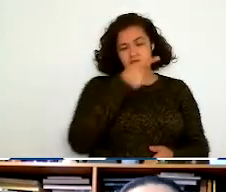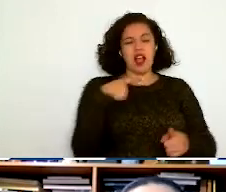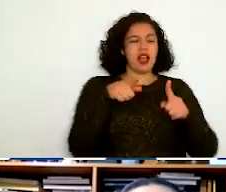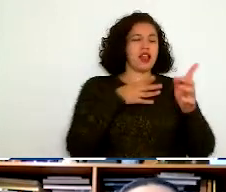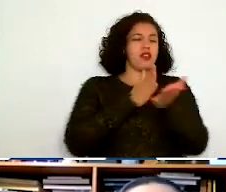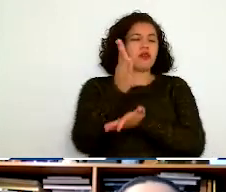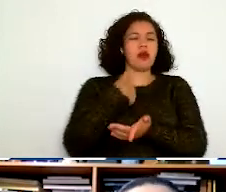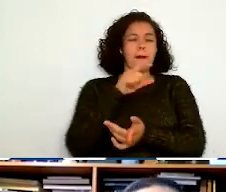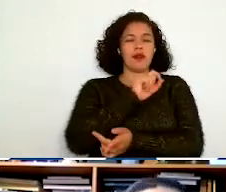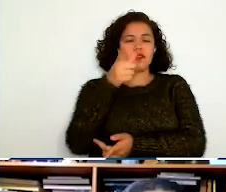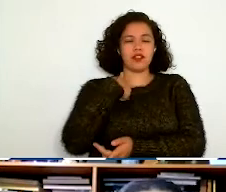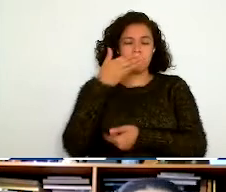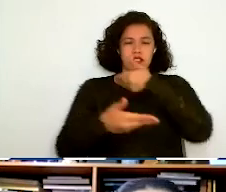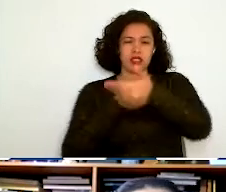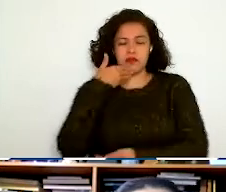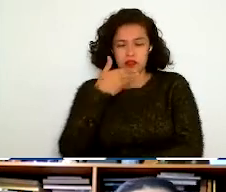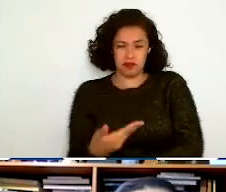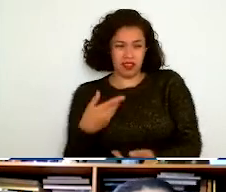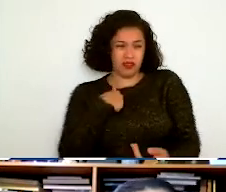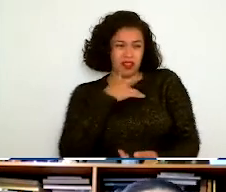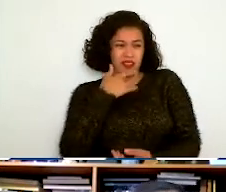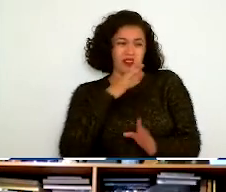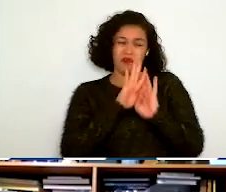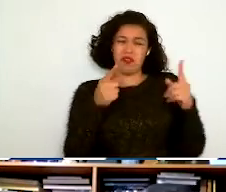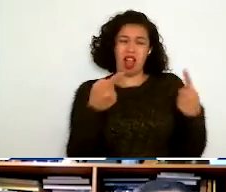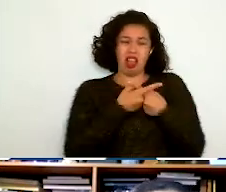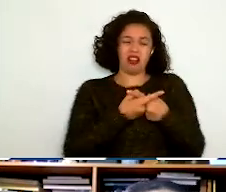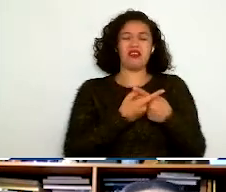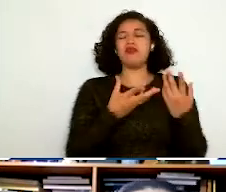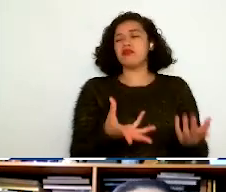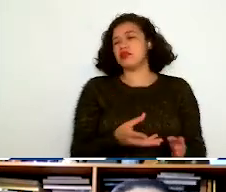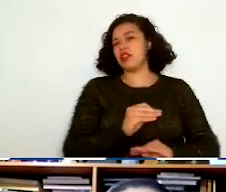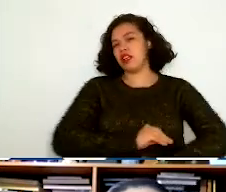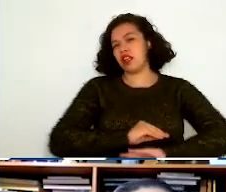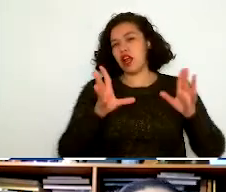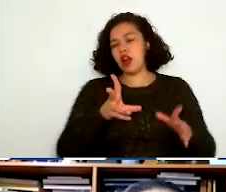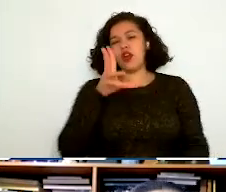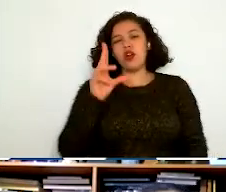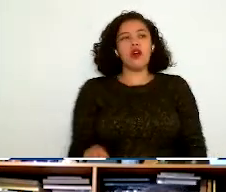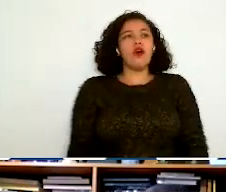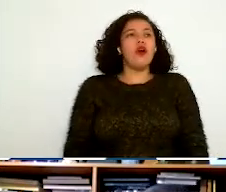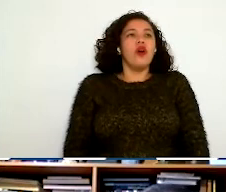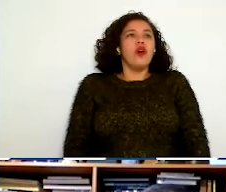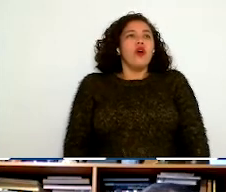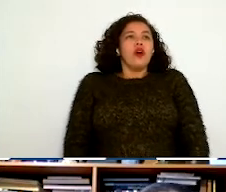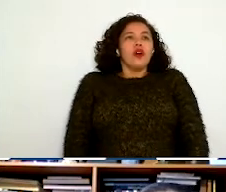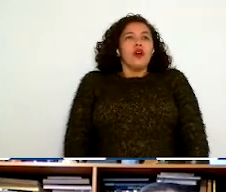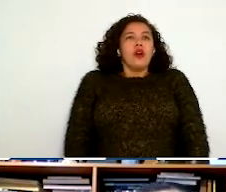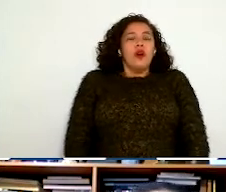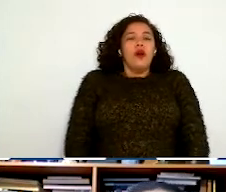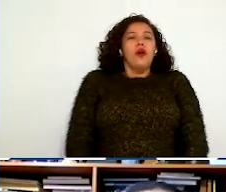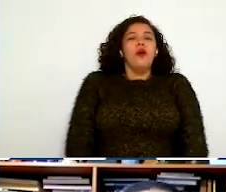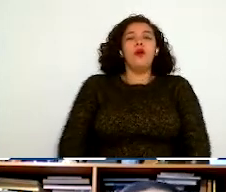dar, ¿no?, o que otorgo el servicio a las personas, pues obviamente que no va a disminuir mis otros